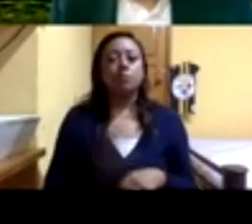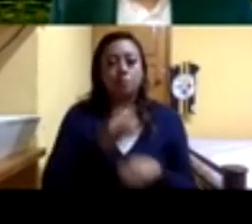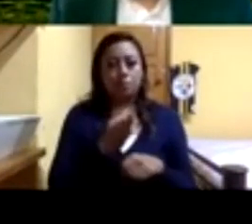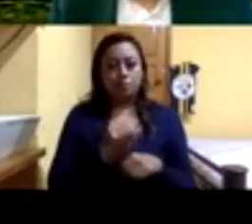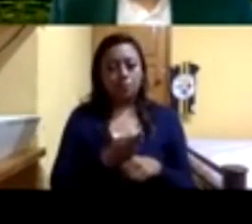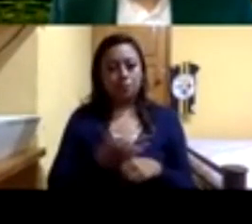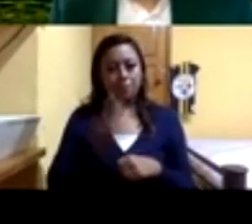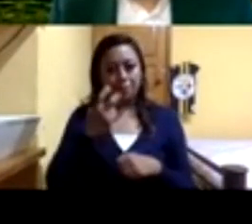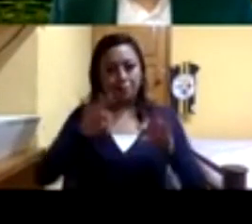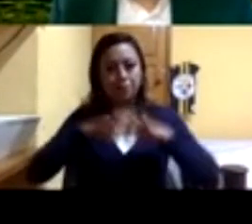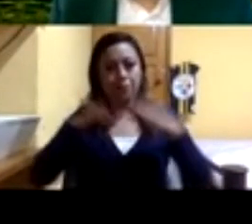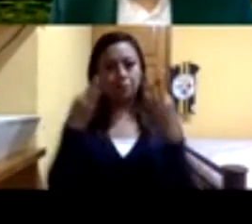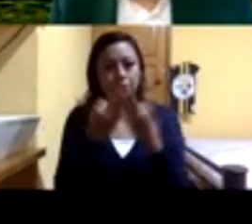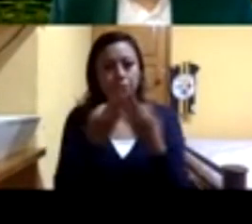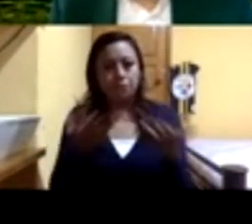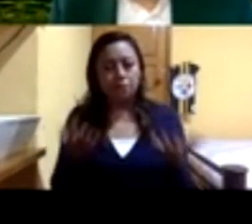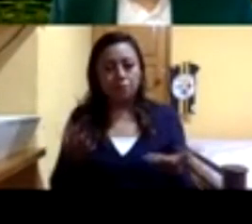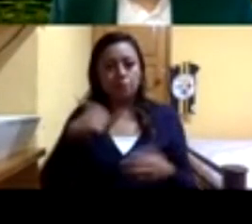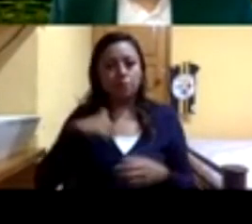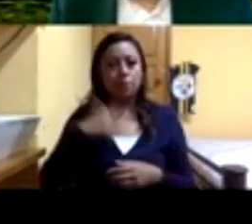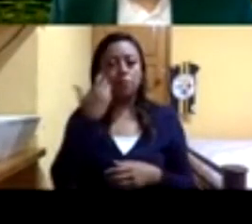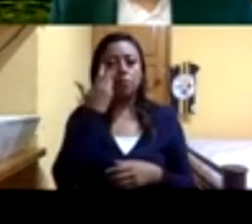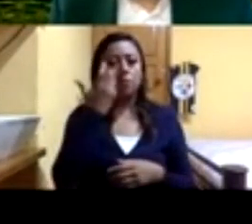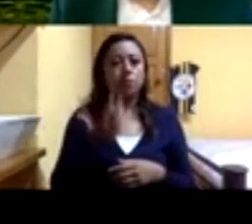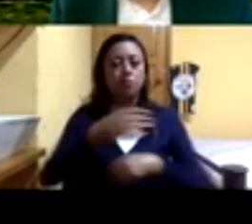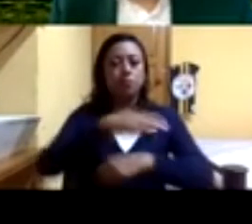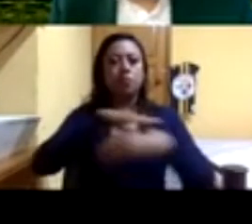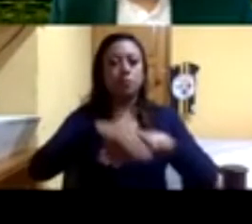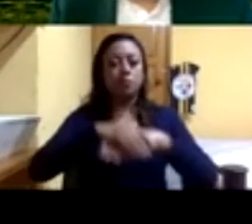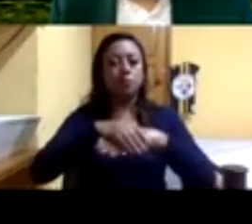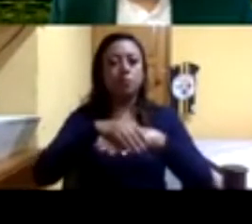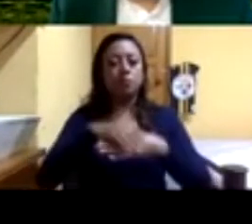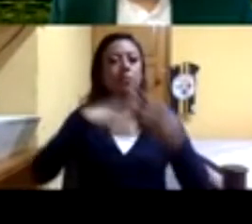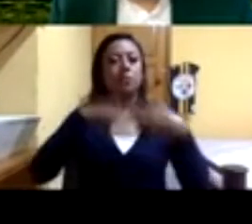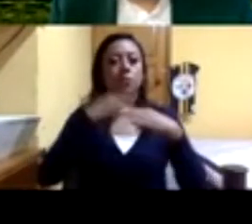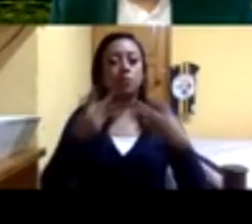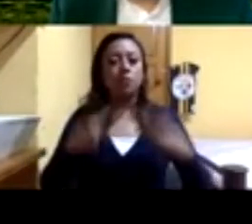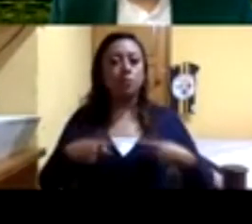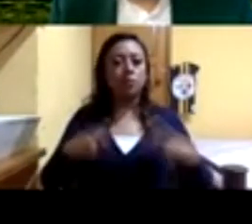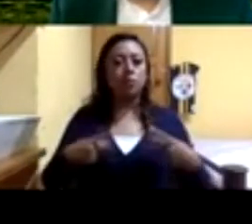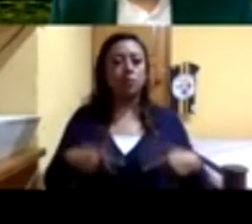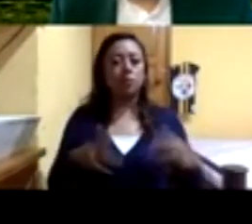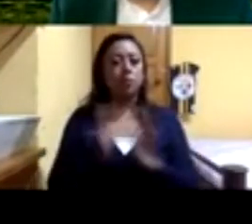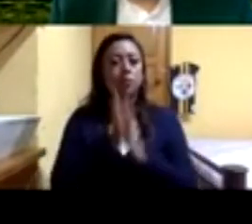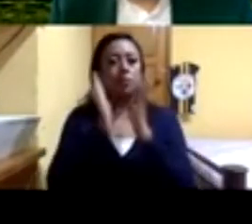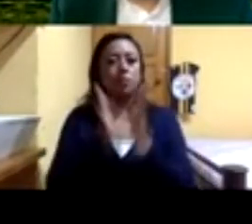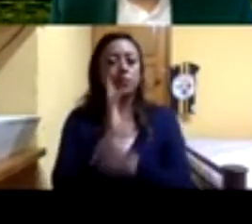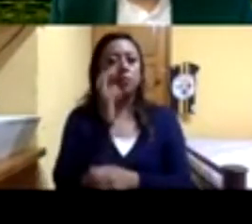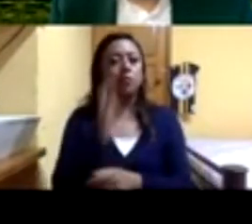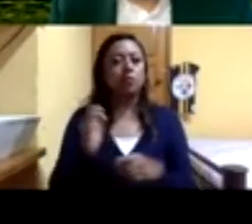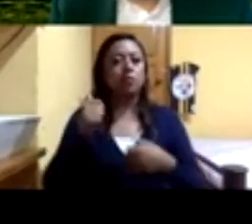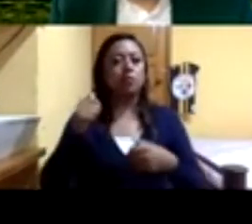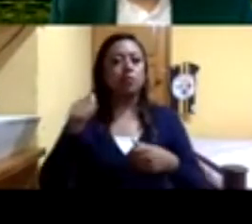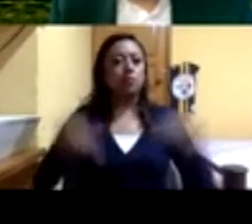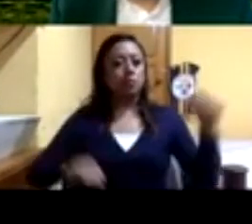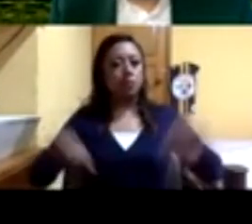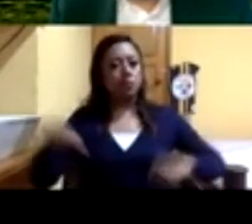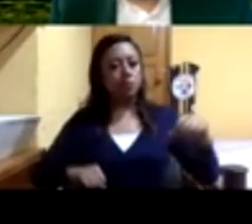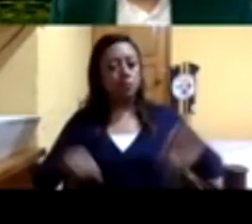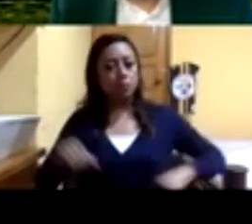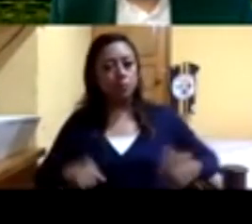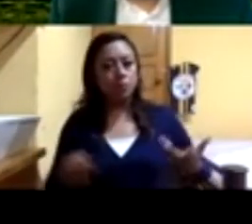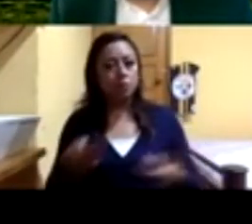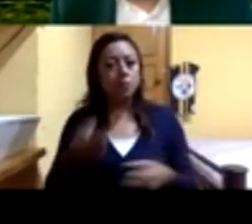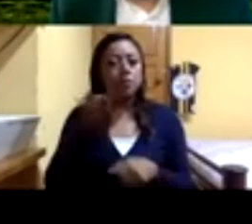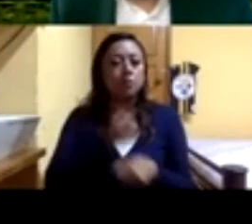virtual a todas las personas que participan en esta actividad y que son el referente en